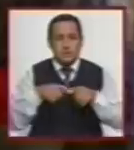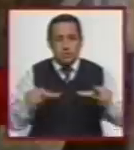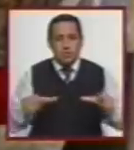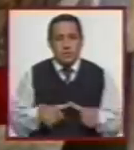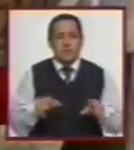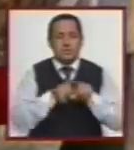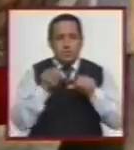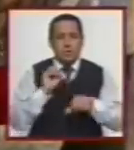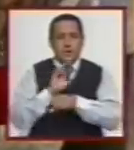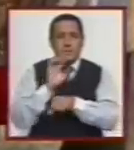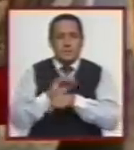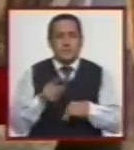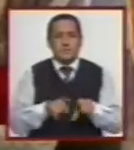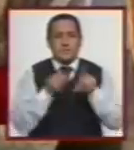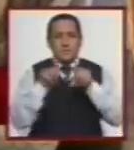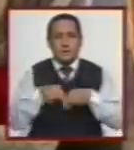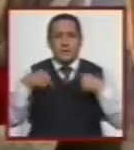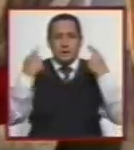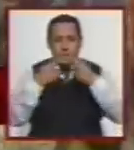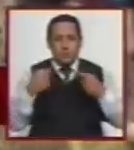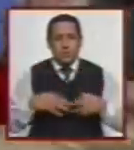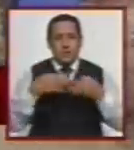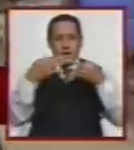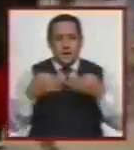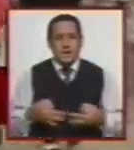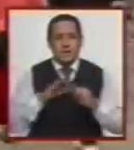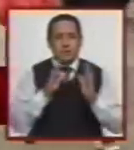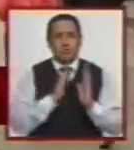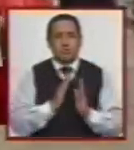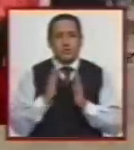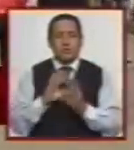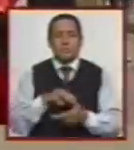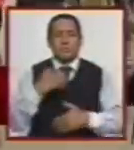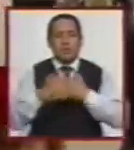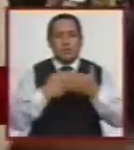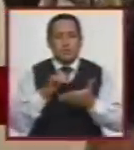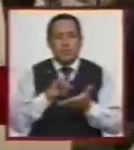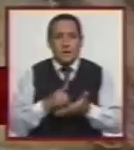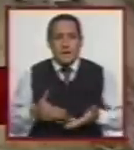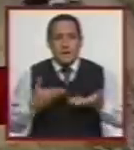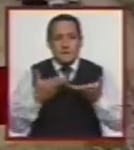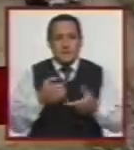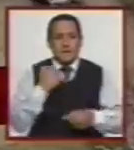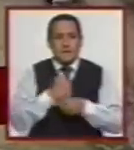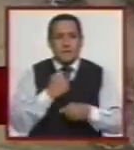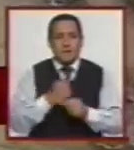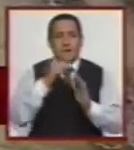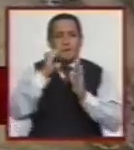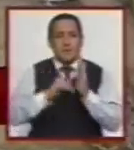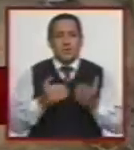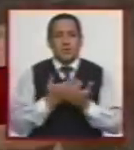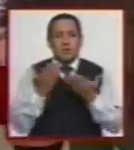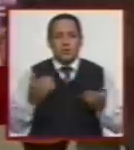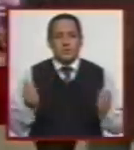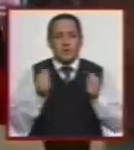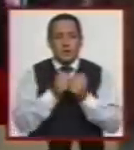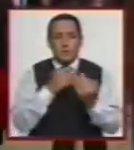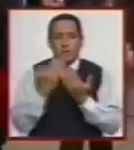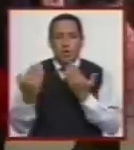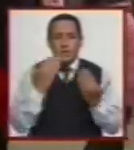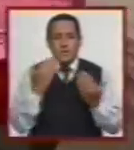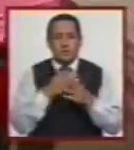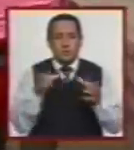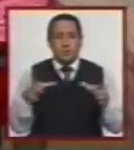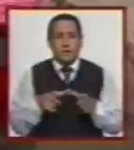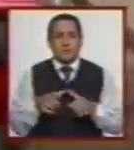son capacitados para mejorar la calidad y su proceso de producción al ofrecer el trabajo a menor costo en comparación al